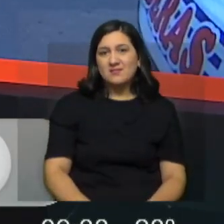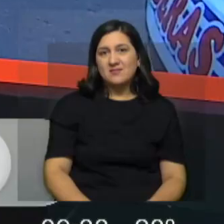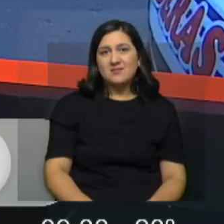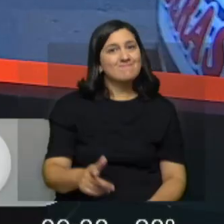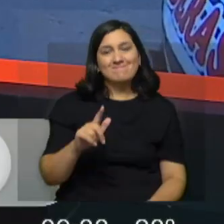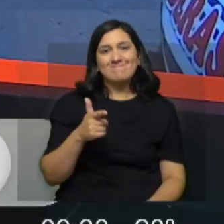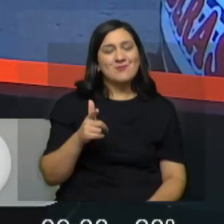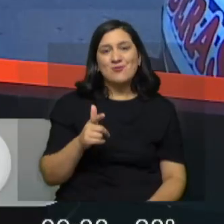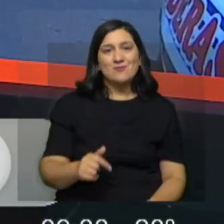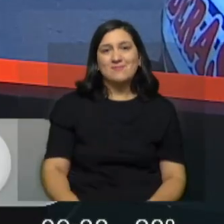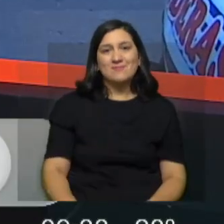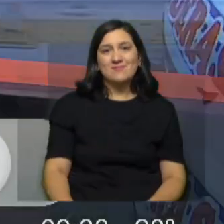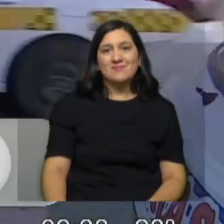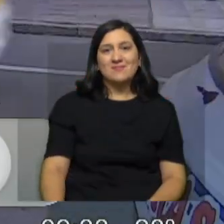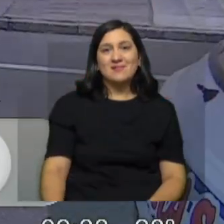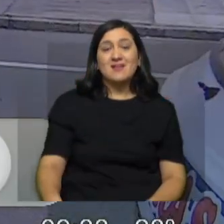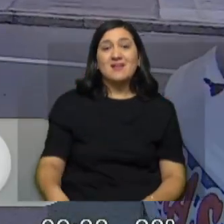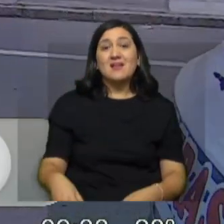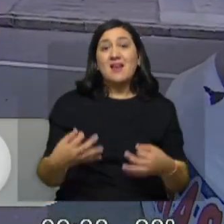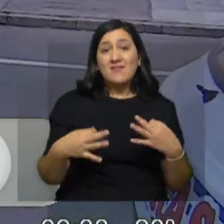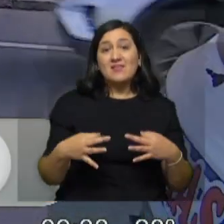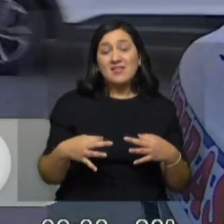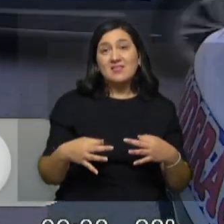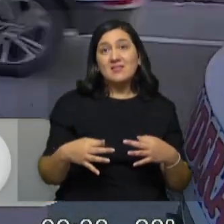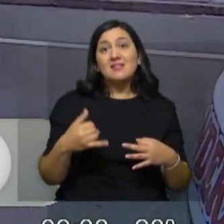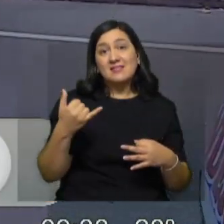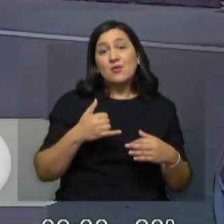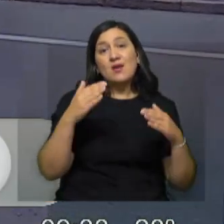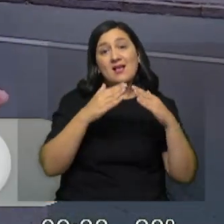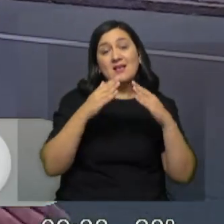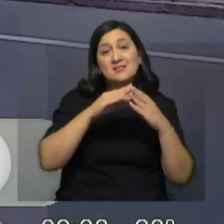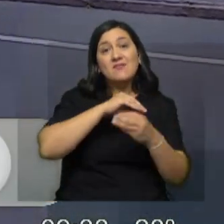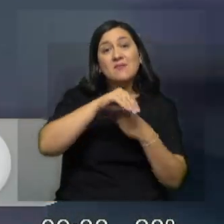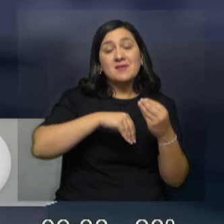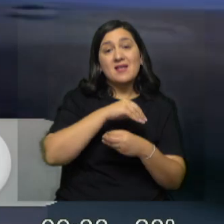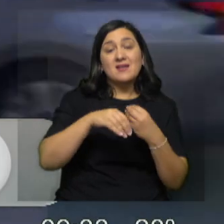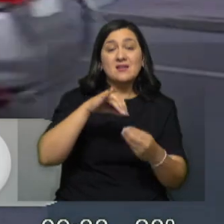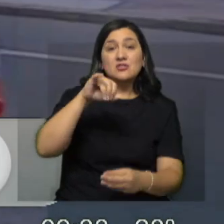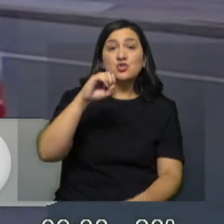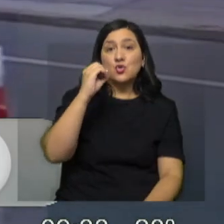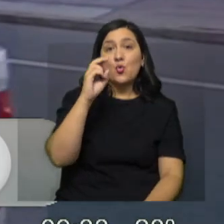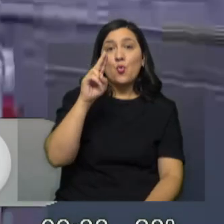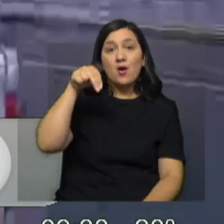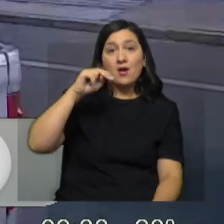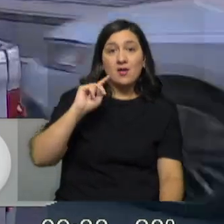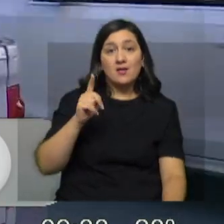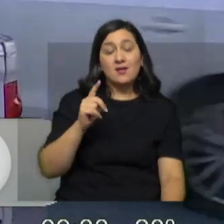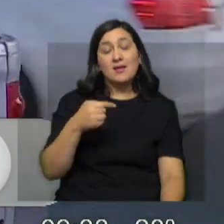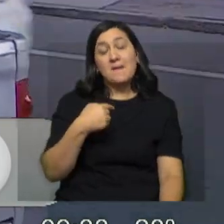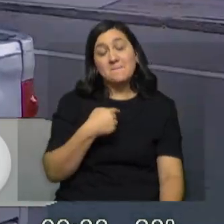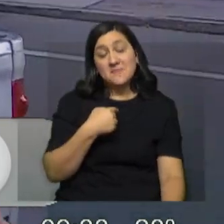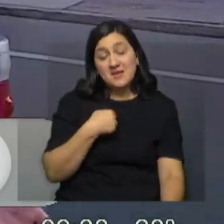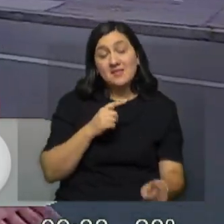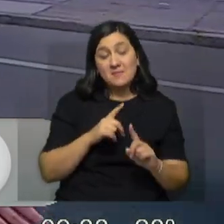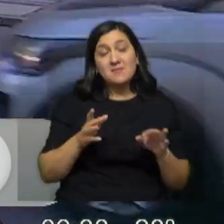No lo tengo, Fito. Tengo, si se quiere, una casa familiar en Yunga, en Río Negro, donde nací, que es mía y de mis hermanos,